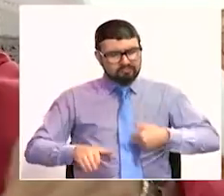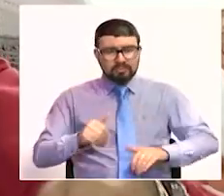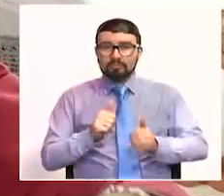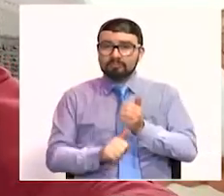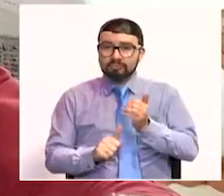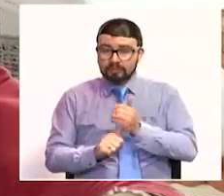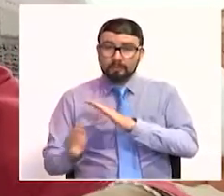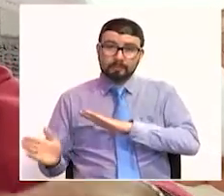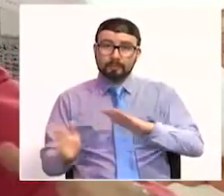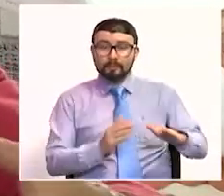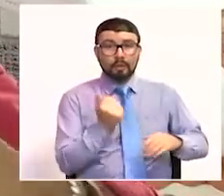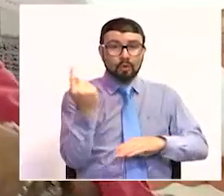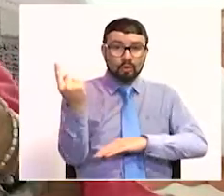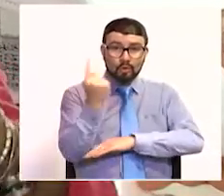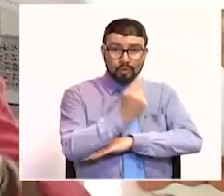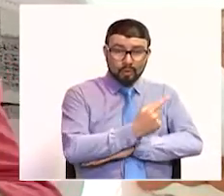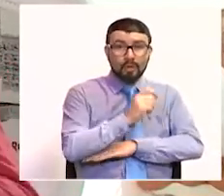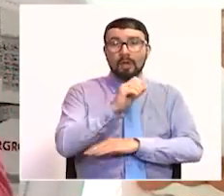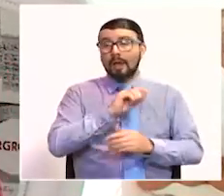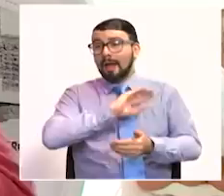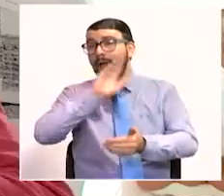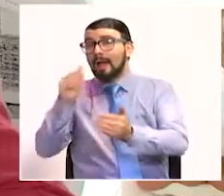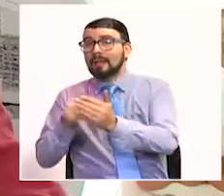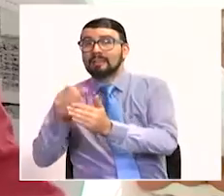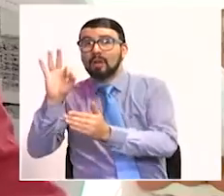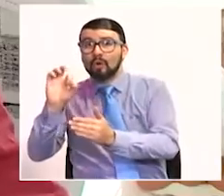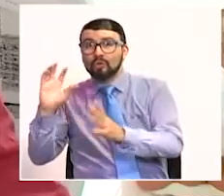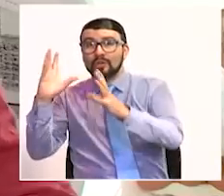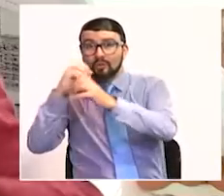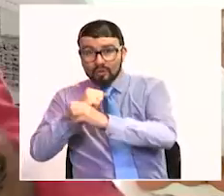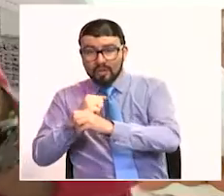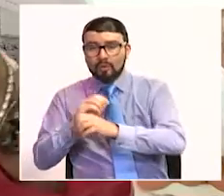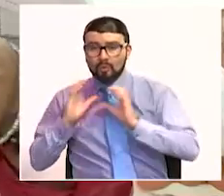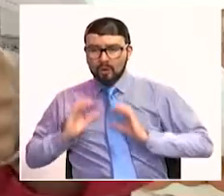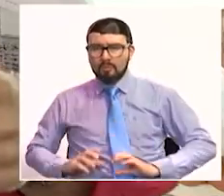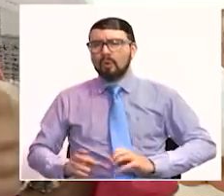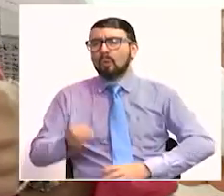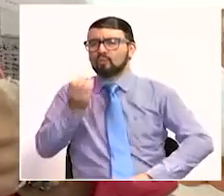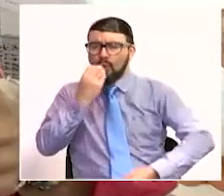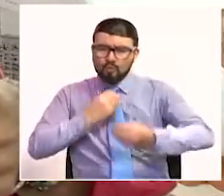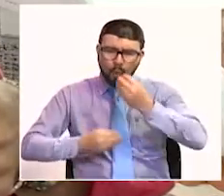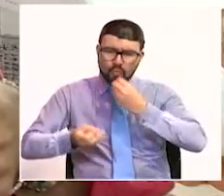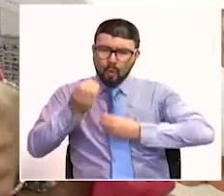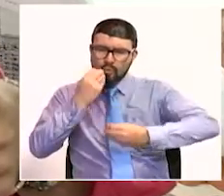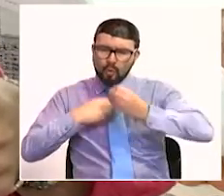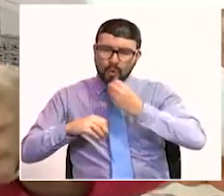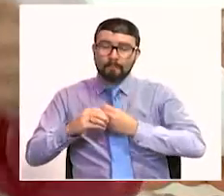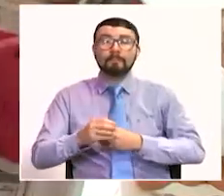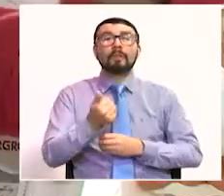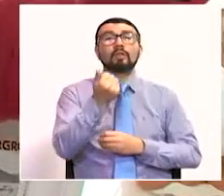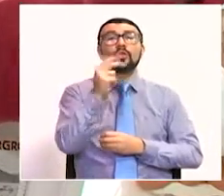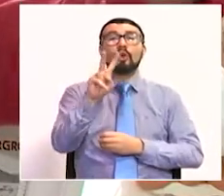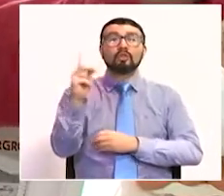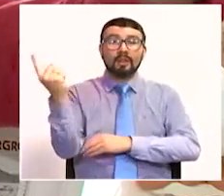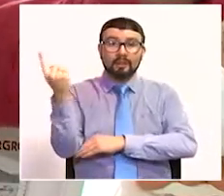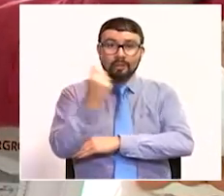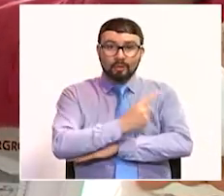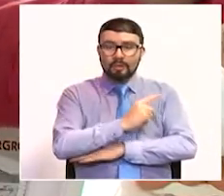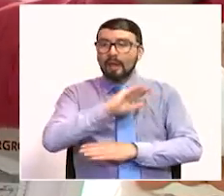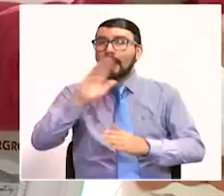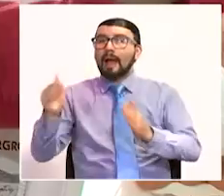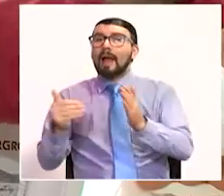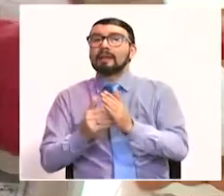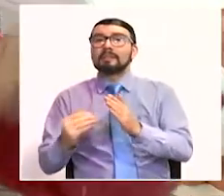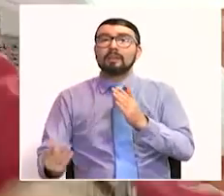día y las 8 de la noche es cuando el cuerpo se nutre, y a partir de las 12 de la noche a las 4 de la